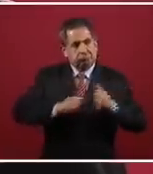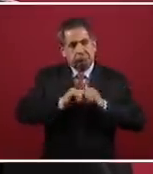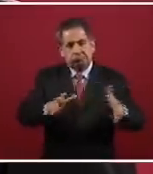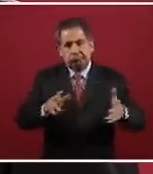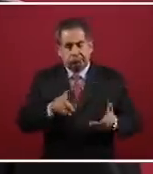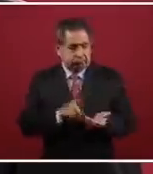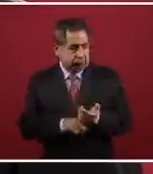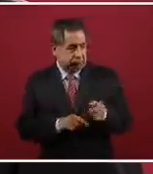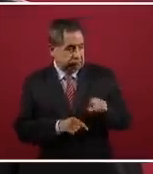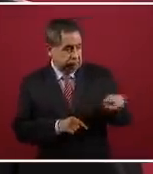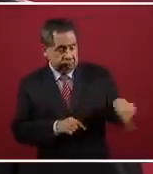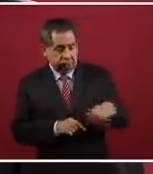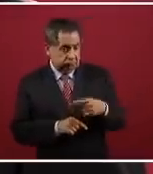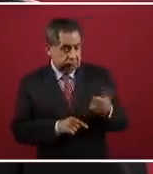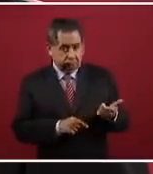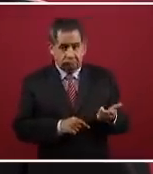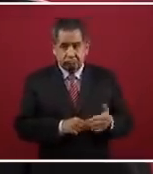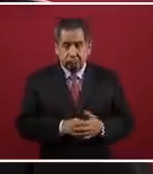de los